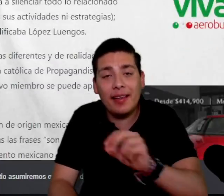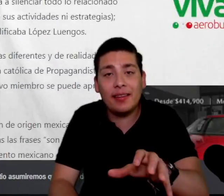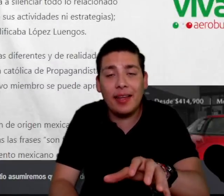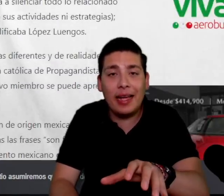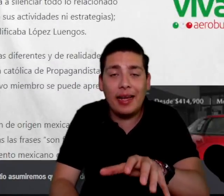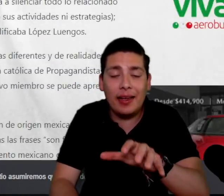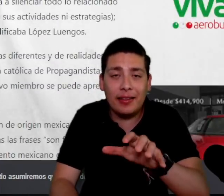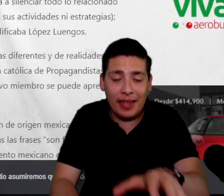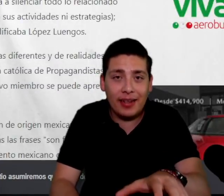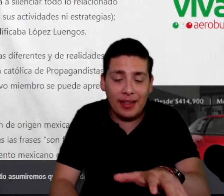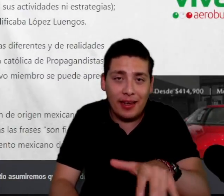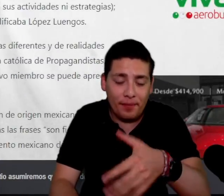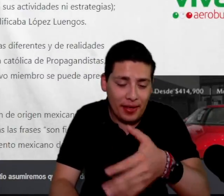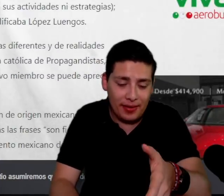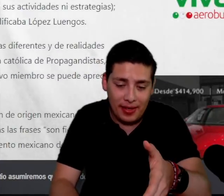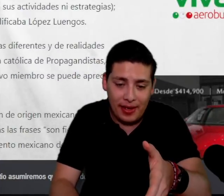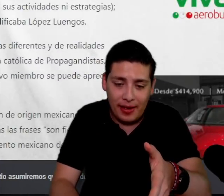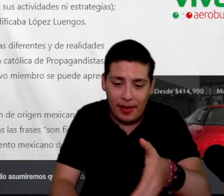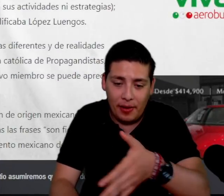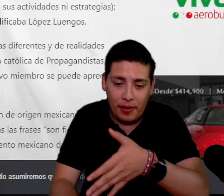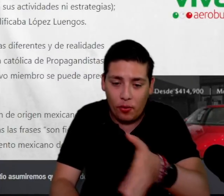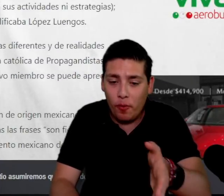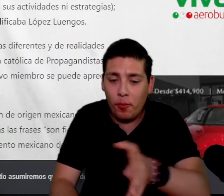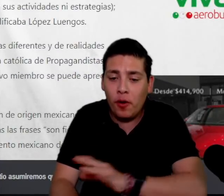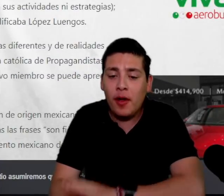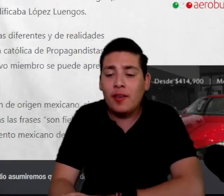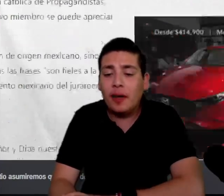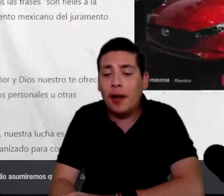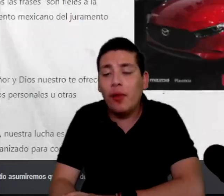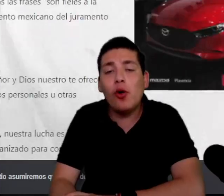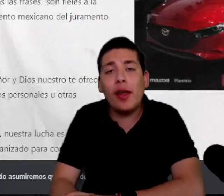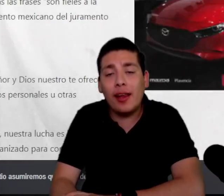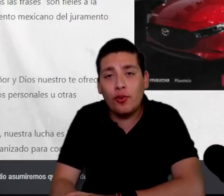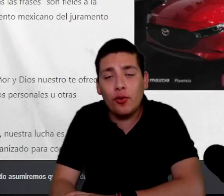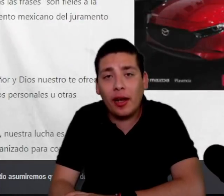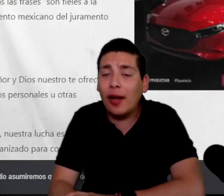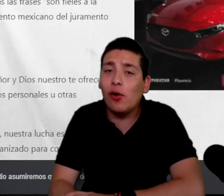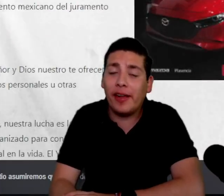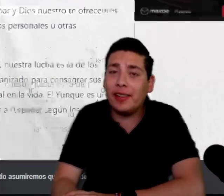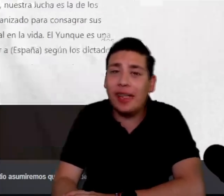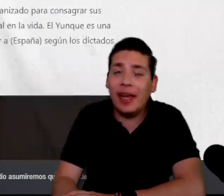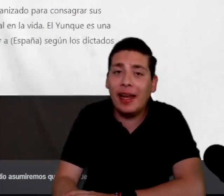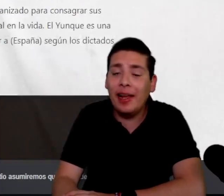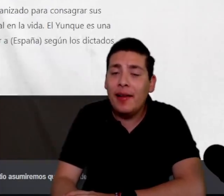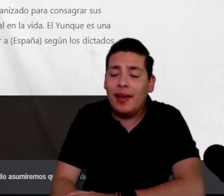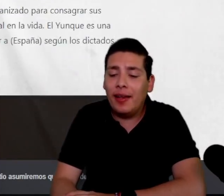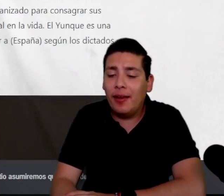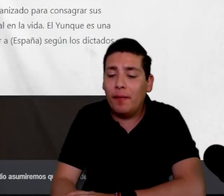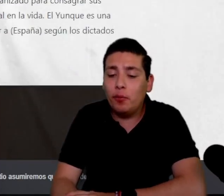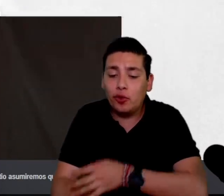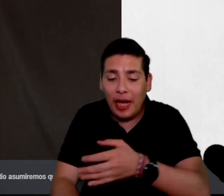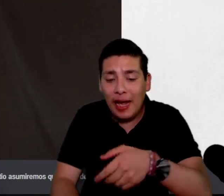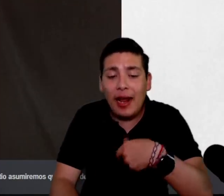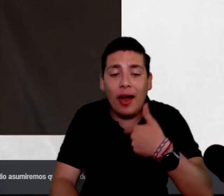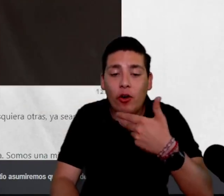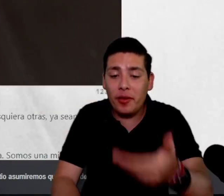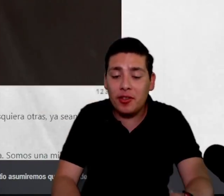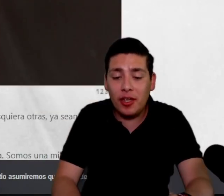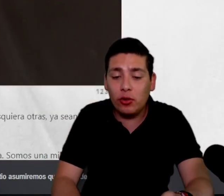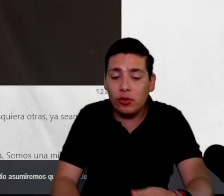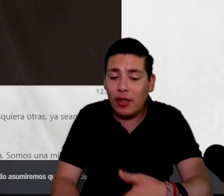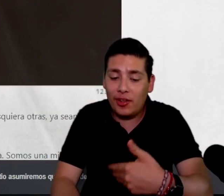que esta secta, este grupo llamado El Yunque, lo que hacía era buscar